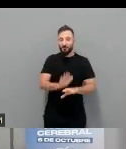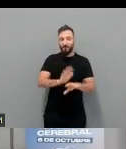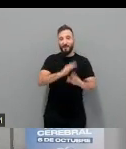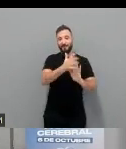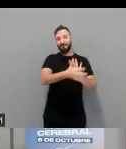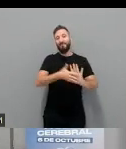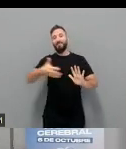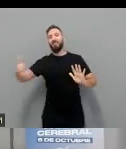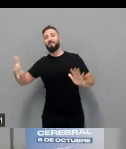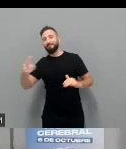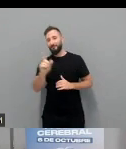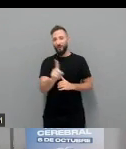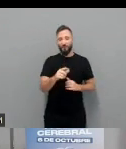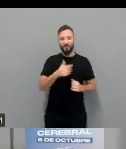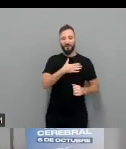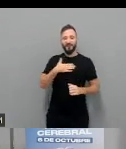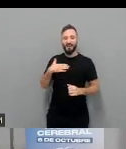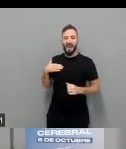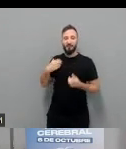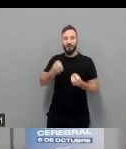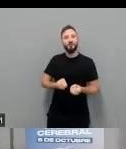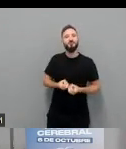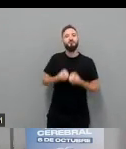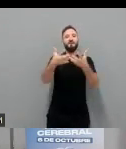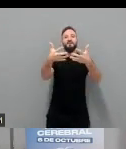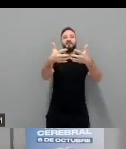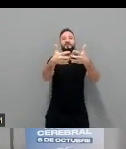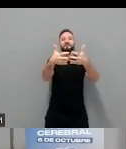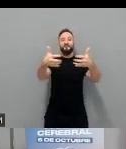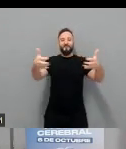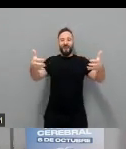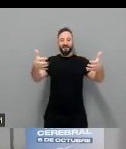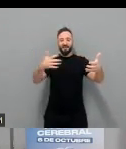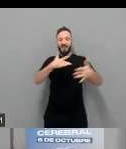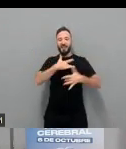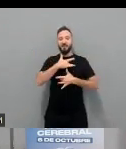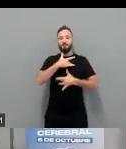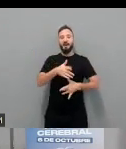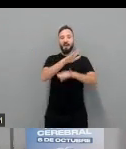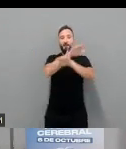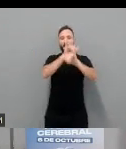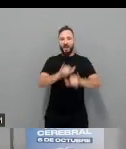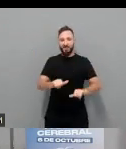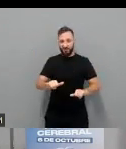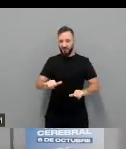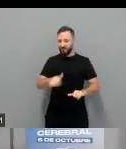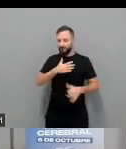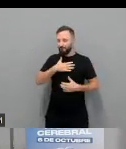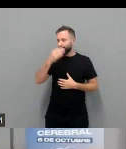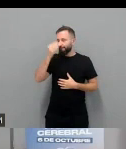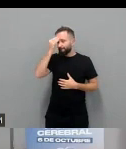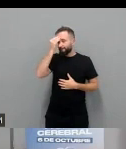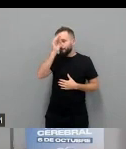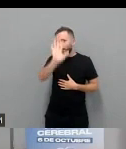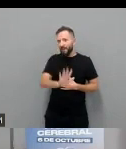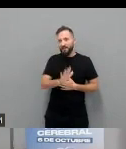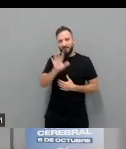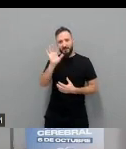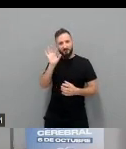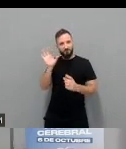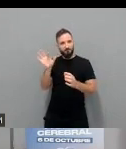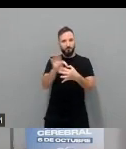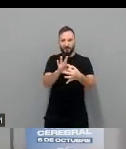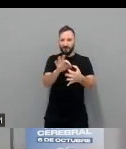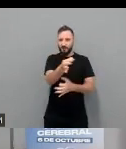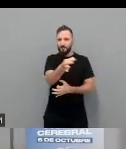pues queríamos compartir con vosotros y vosotras la frase de Maripaz, que me parece que, bueno, que da en el clavo, ¿no? Para la